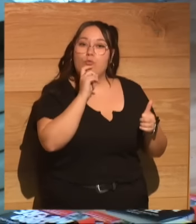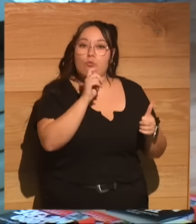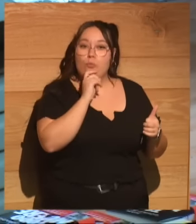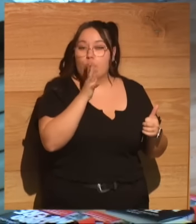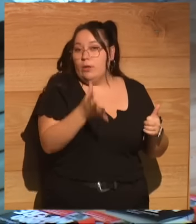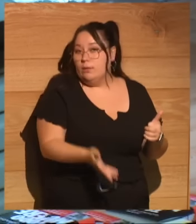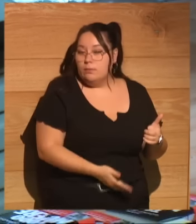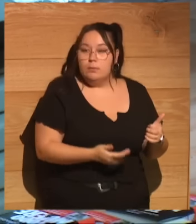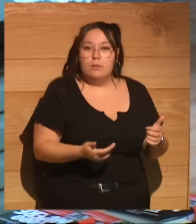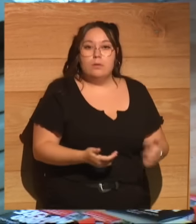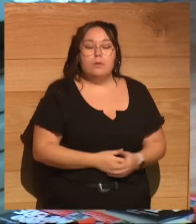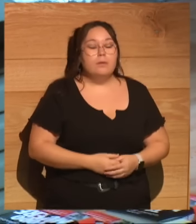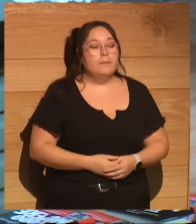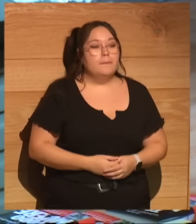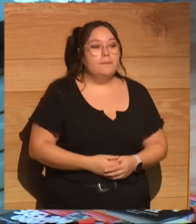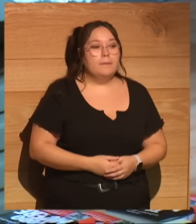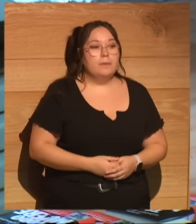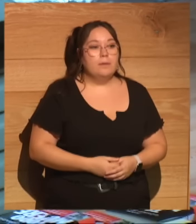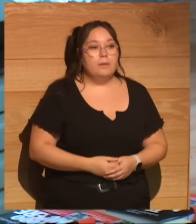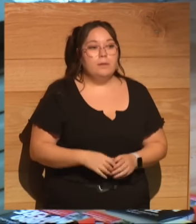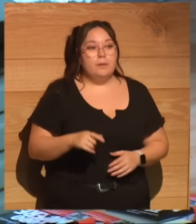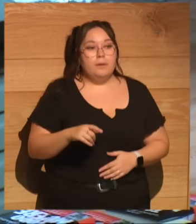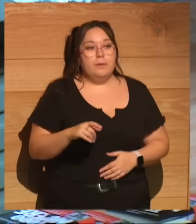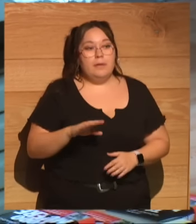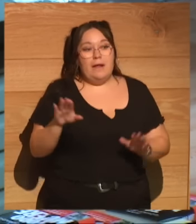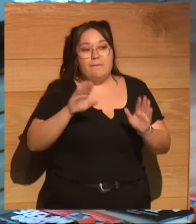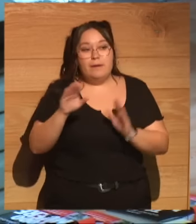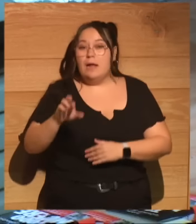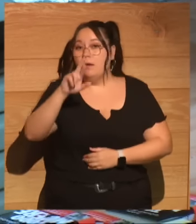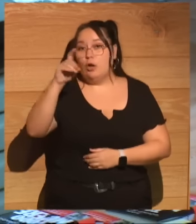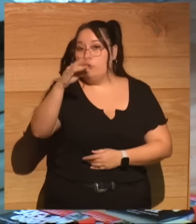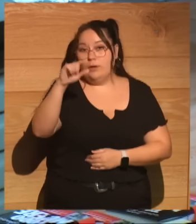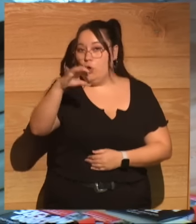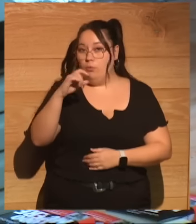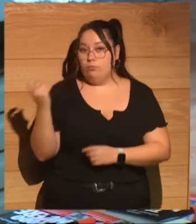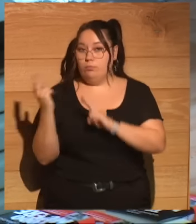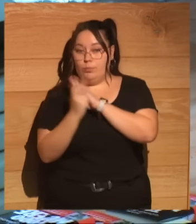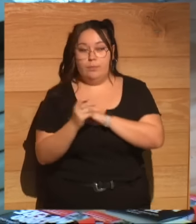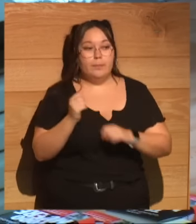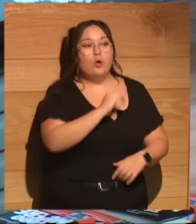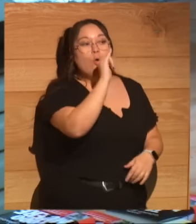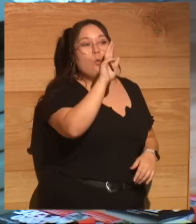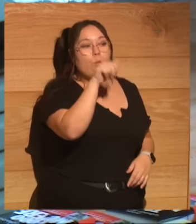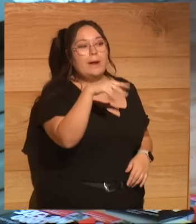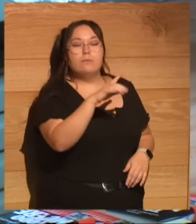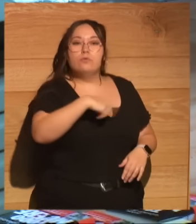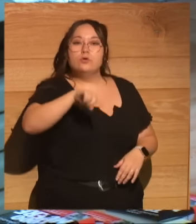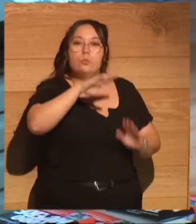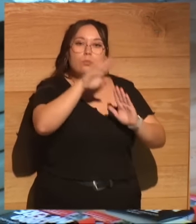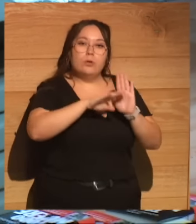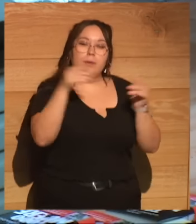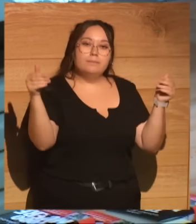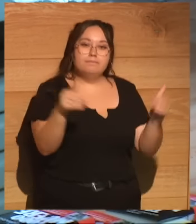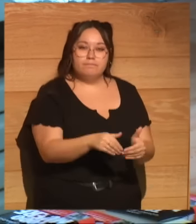Tim Burton. Y por lo que sea, voy a dejar para el final a Rodrigo. Juan Gómez Jurado, ¿por qué vamos a hacer un